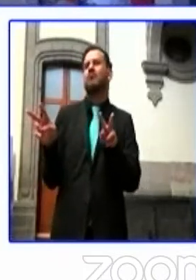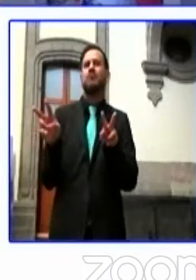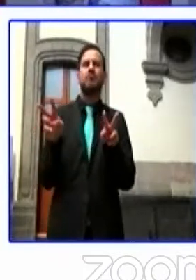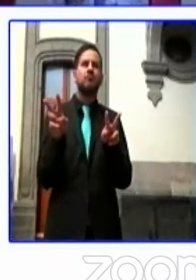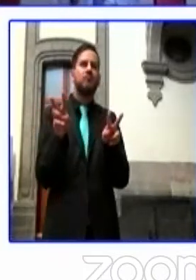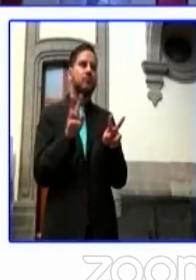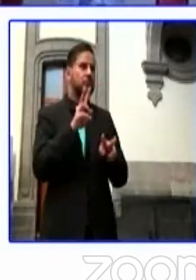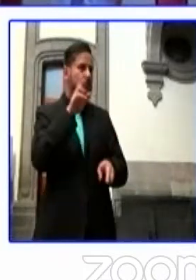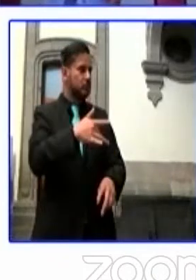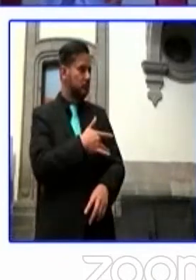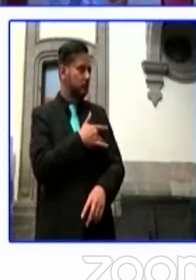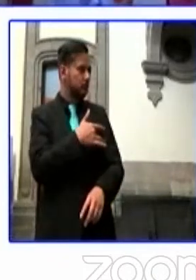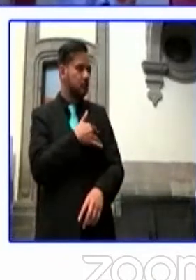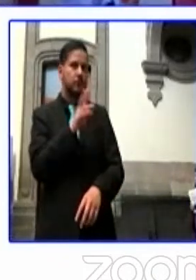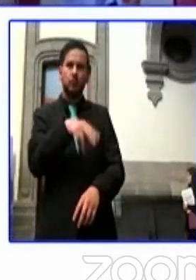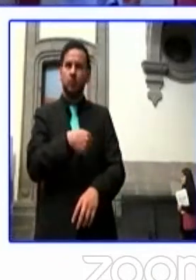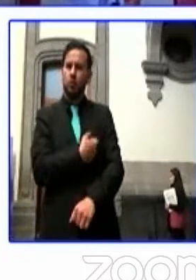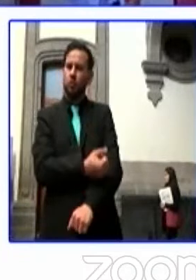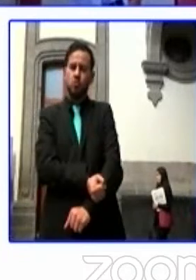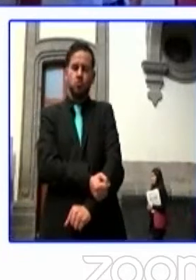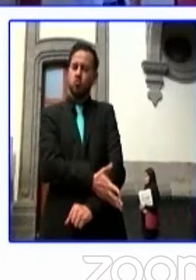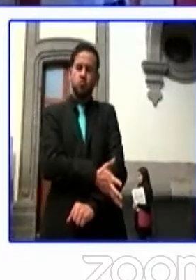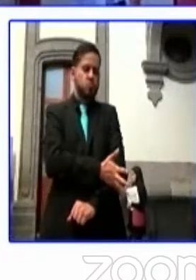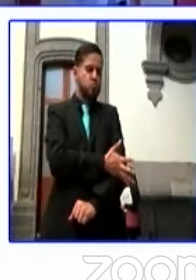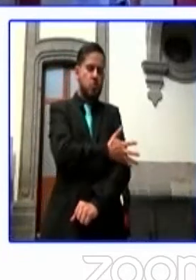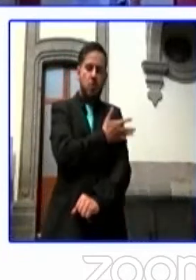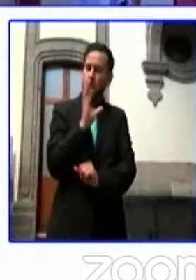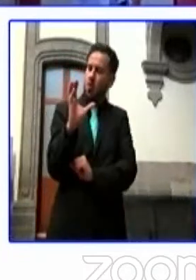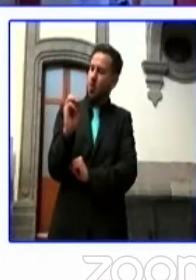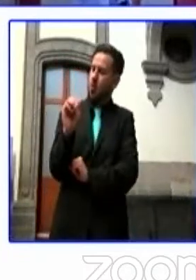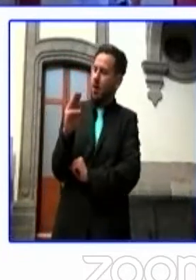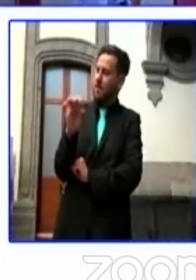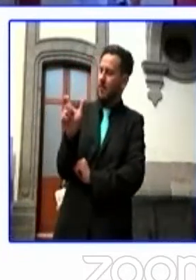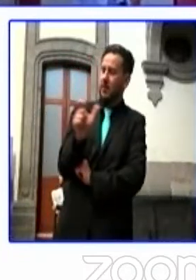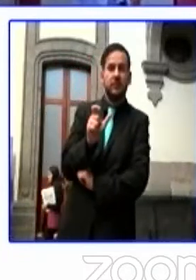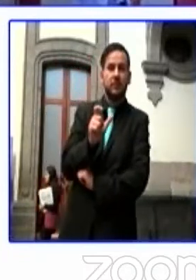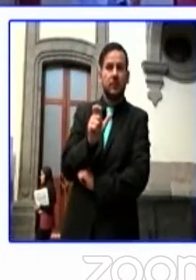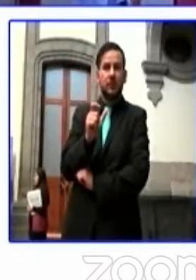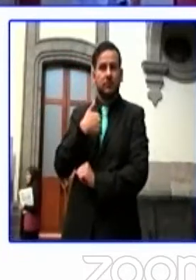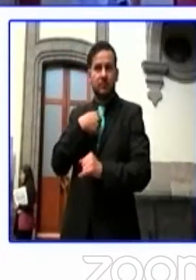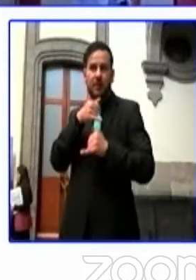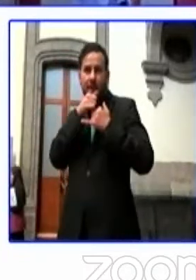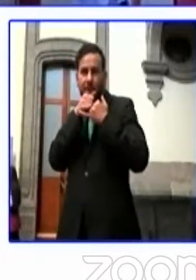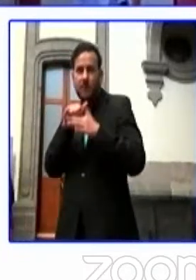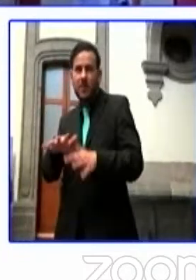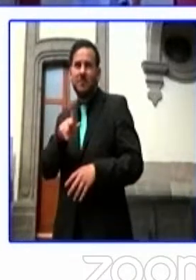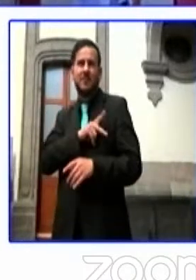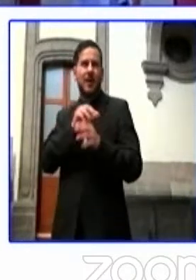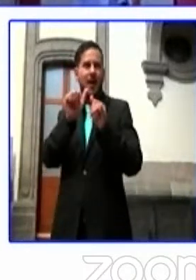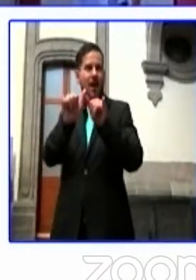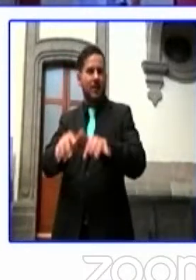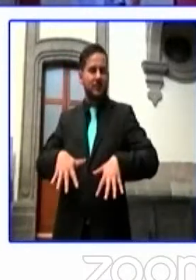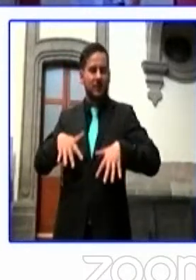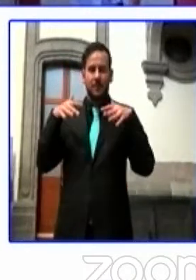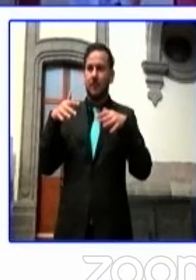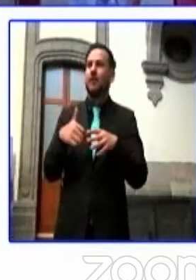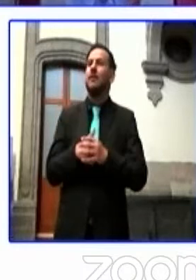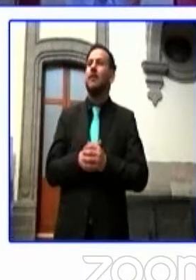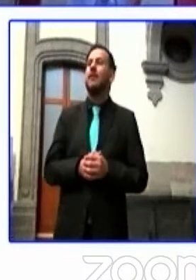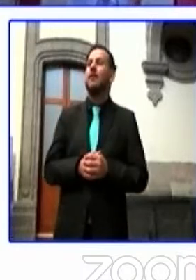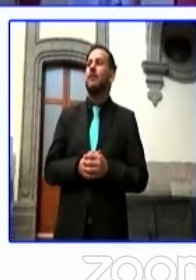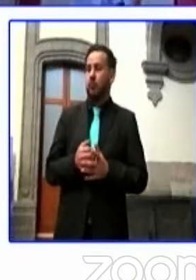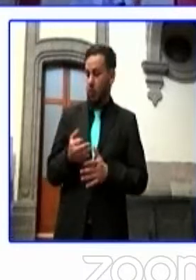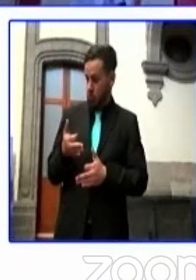muy entusiasmados en COAMEX porque me acaban de informar mi asamblea de presidentes que en